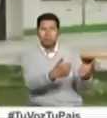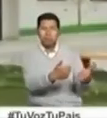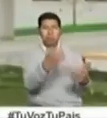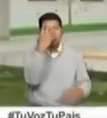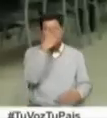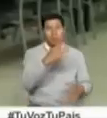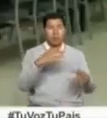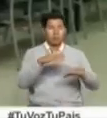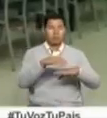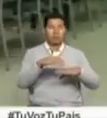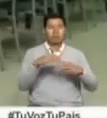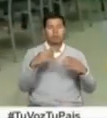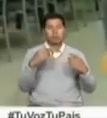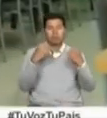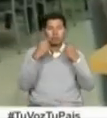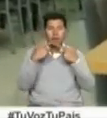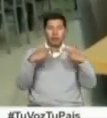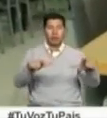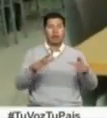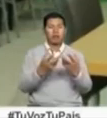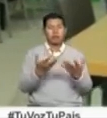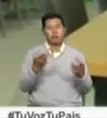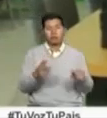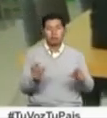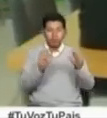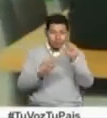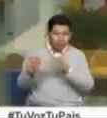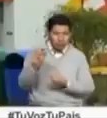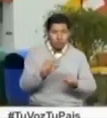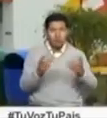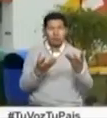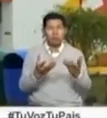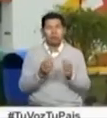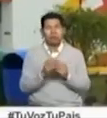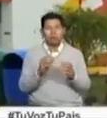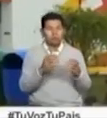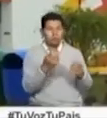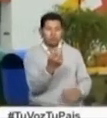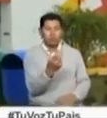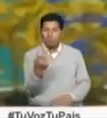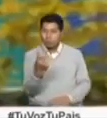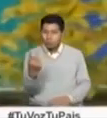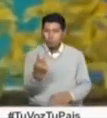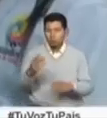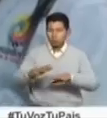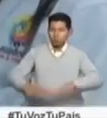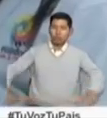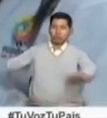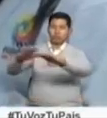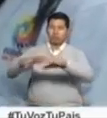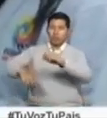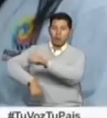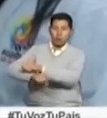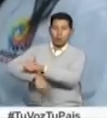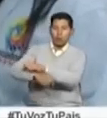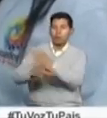idiomas, uno de informática, uno de física y uno de química y biología. También tiene dos canchas de usos múltiples, una biblioteca, un